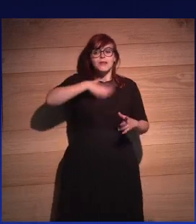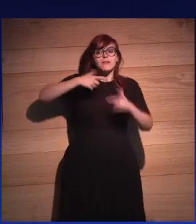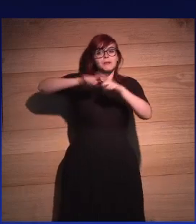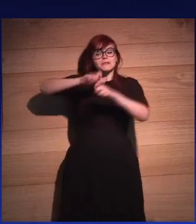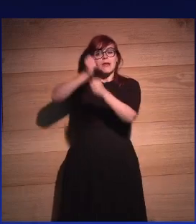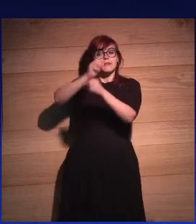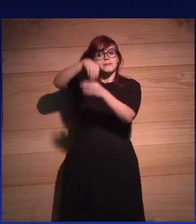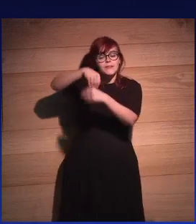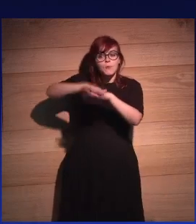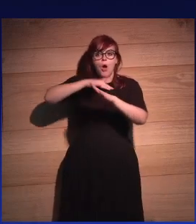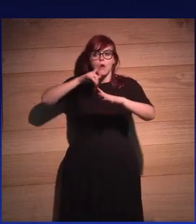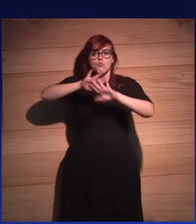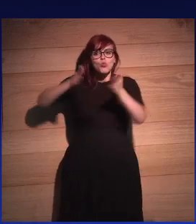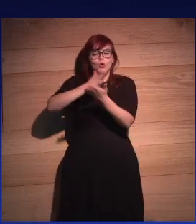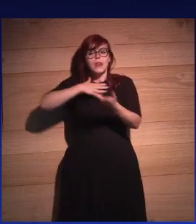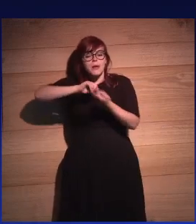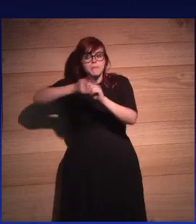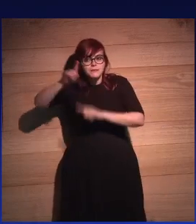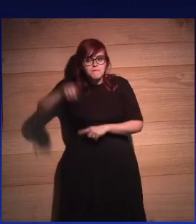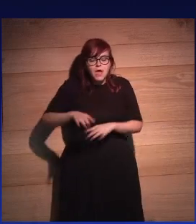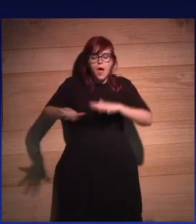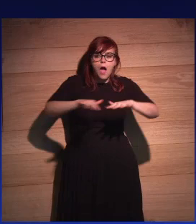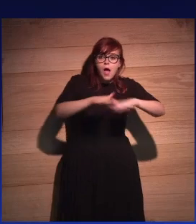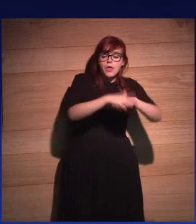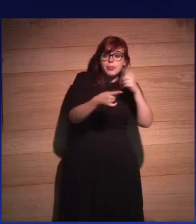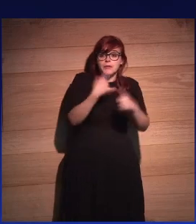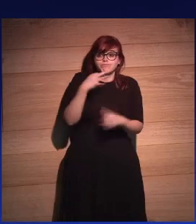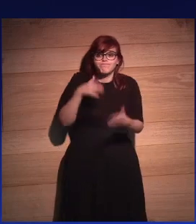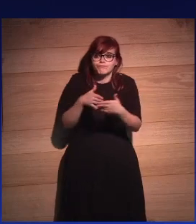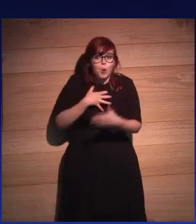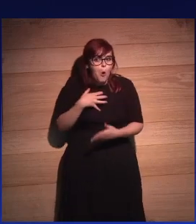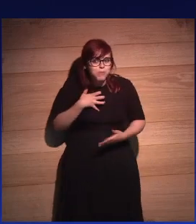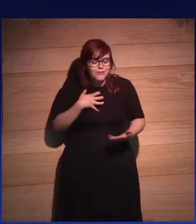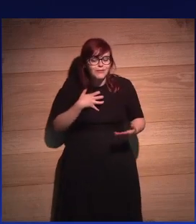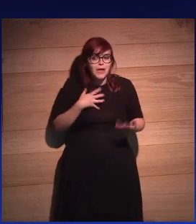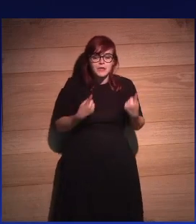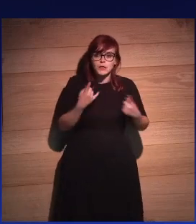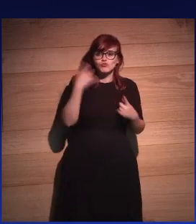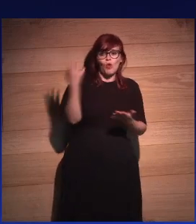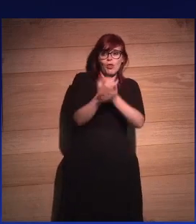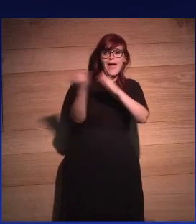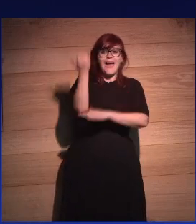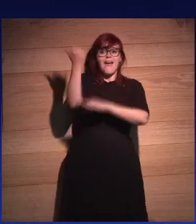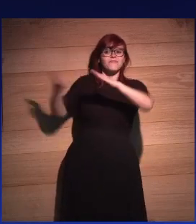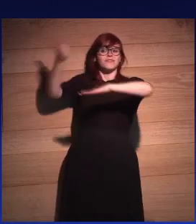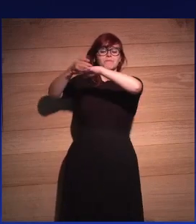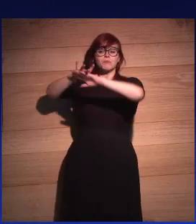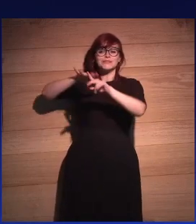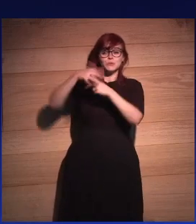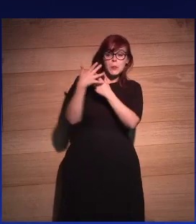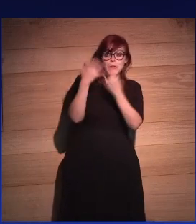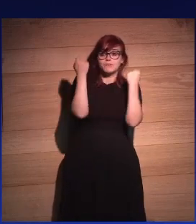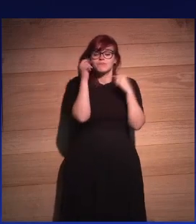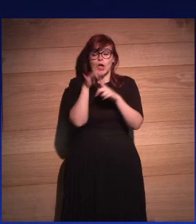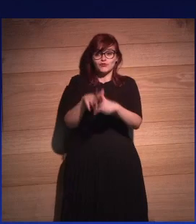como nosotros o más, y en una manera muy similar, y que a veces pueden y a veces no. Y todos tenemos jefes, todos trabajamos dentro de unas